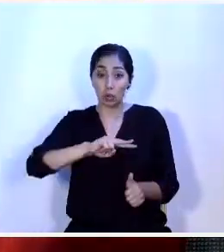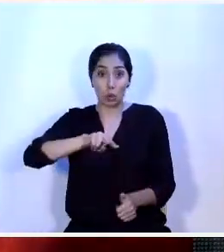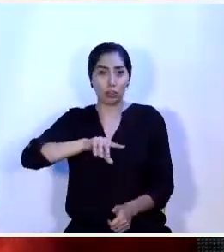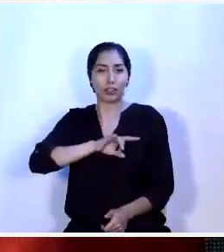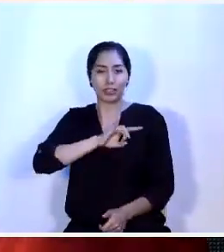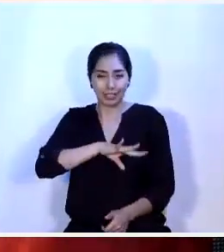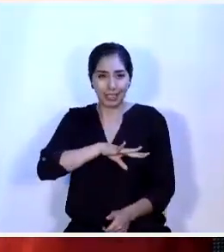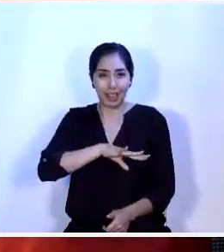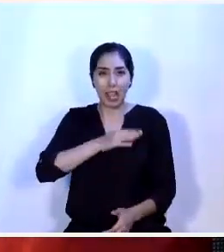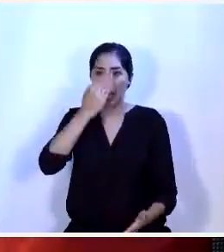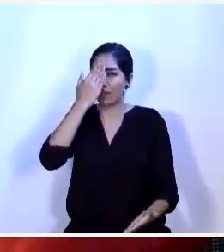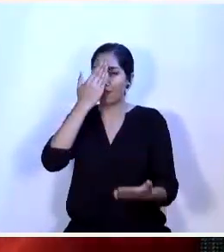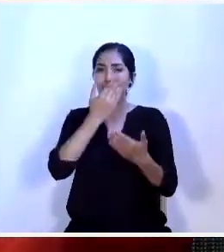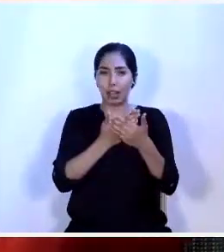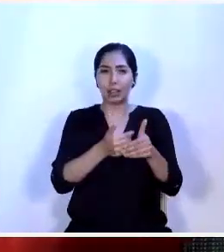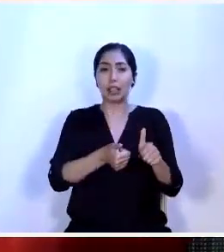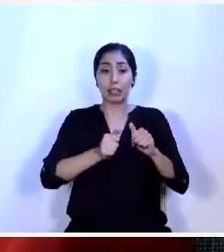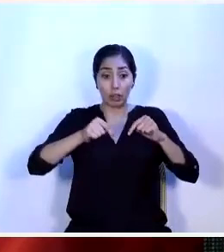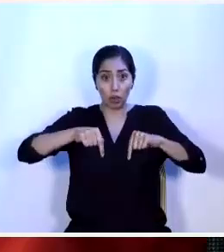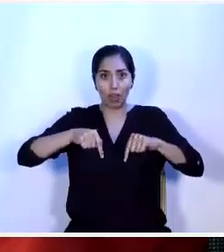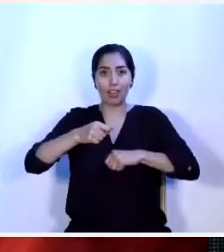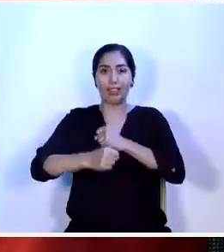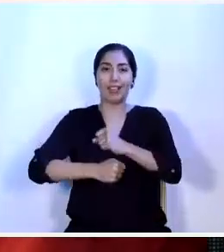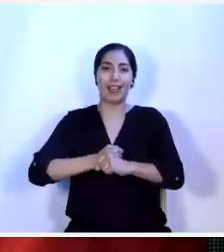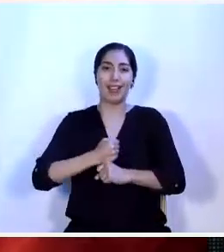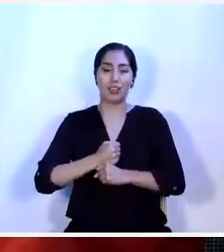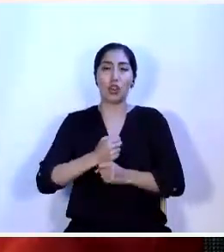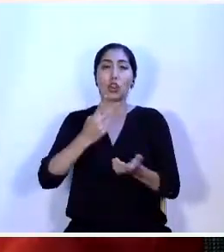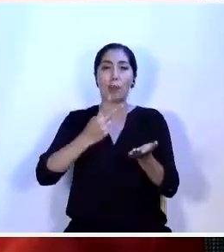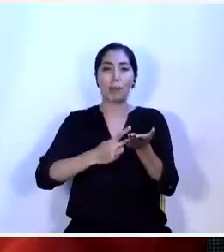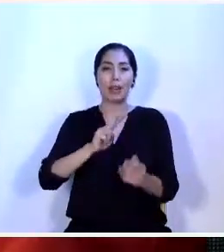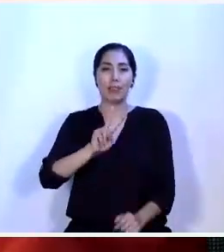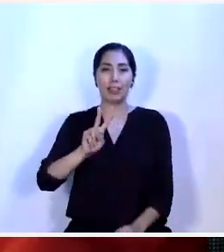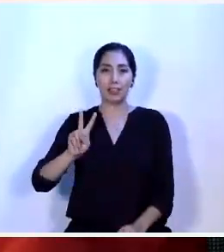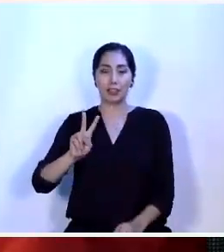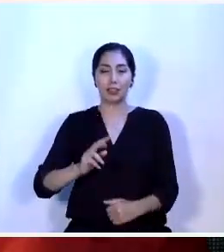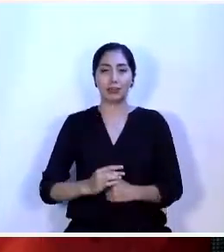Chile, enfrentará este año 2022.